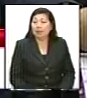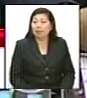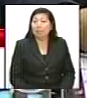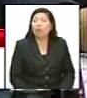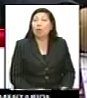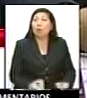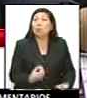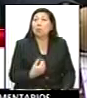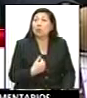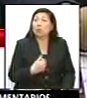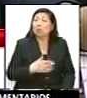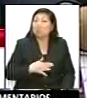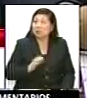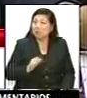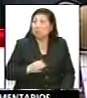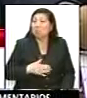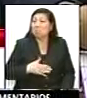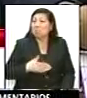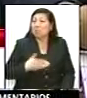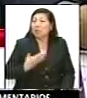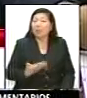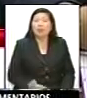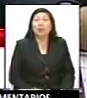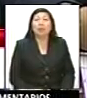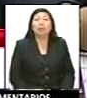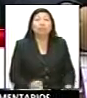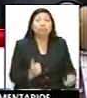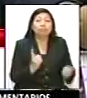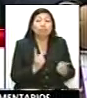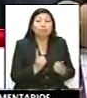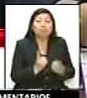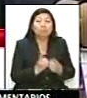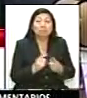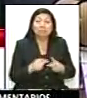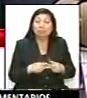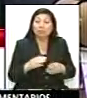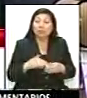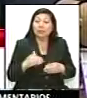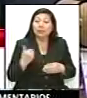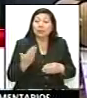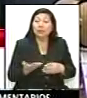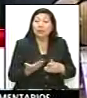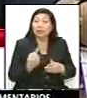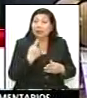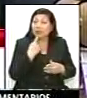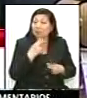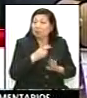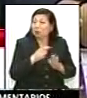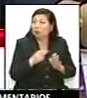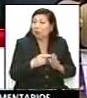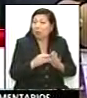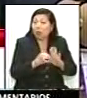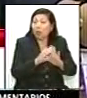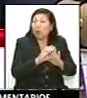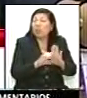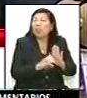¿Cómo yo hubiera podido encontrar una salida y decir que el proyecto era